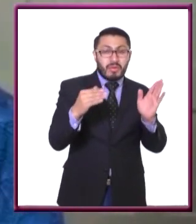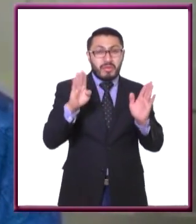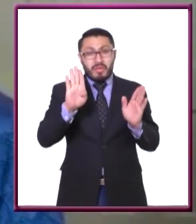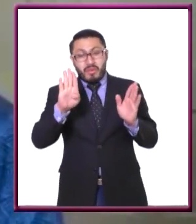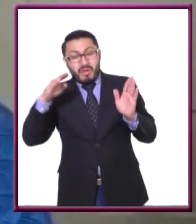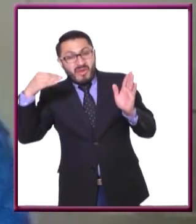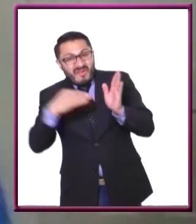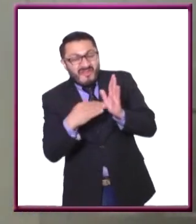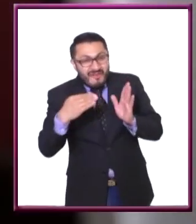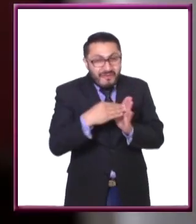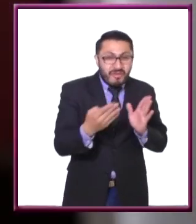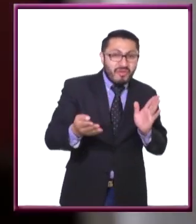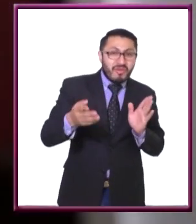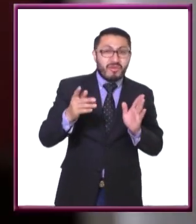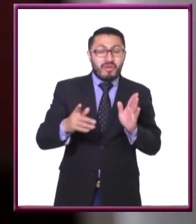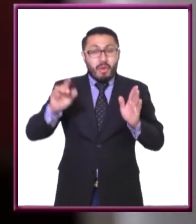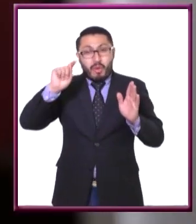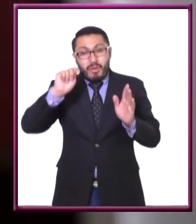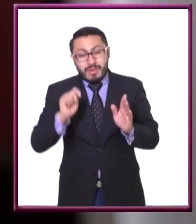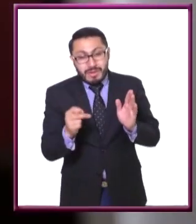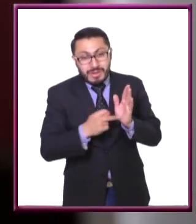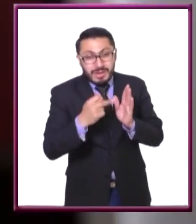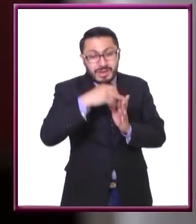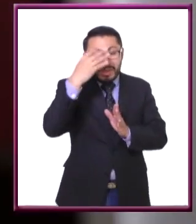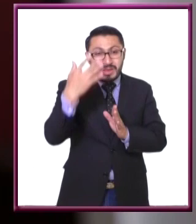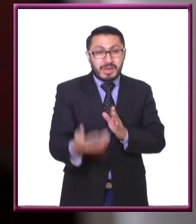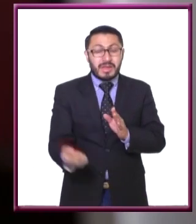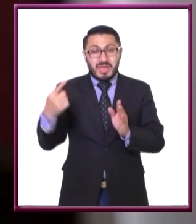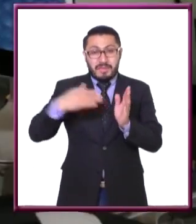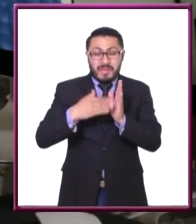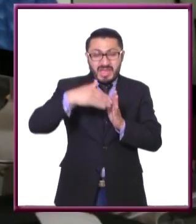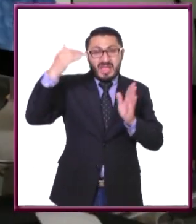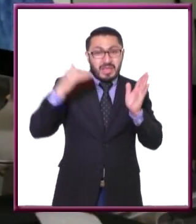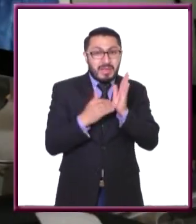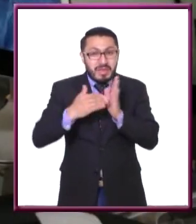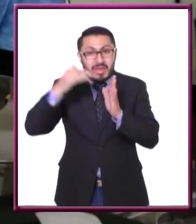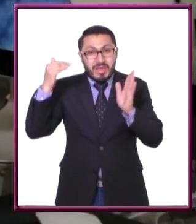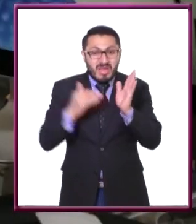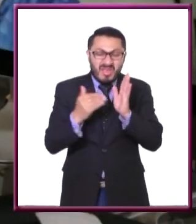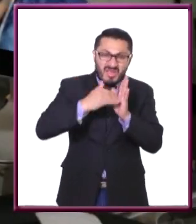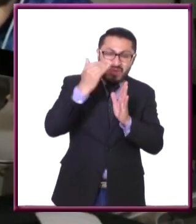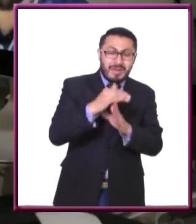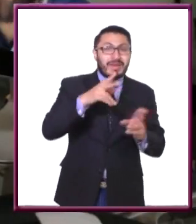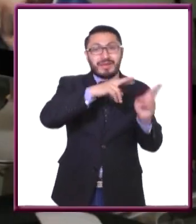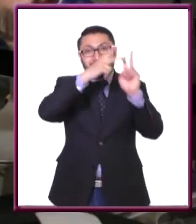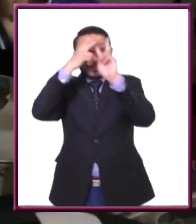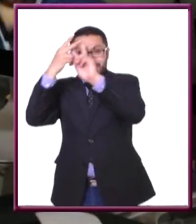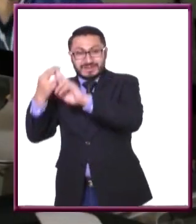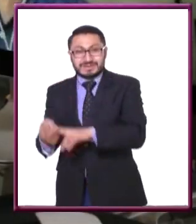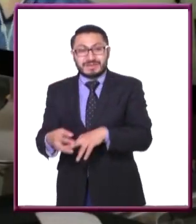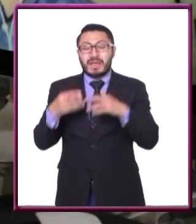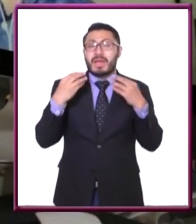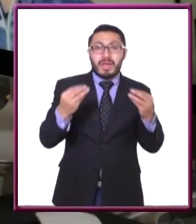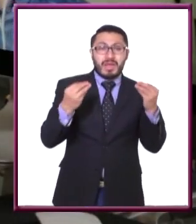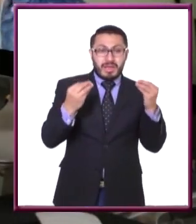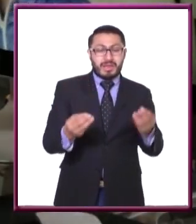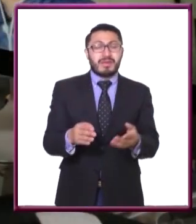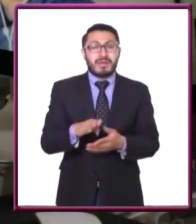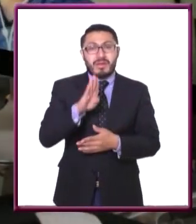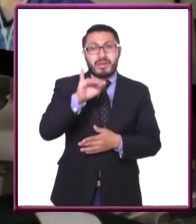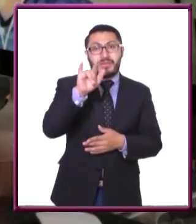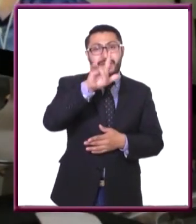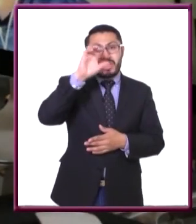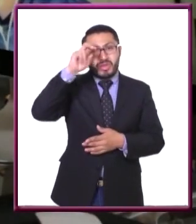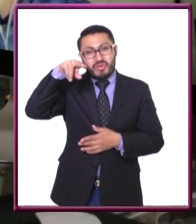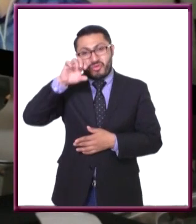billón trillón, o en español 1.000 millones de 1.000 millones de 1.000 millones de estrellas. Como son muchas. Billones